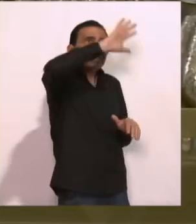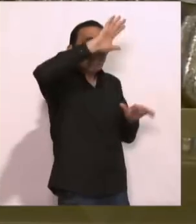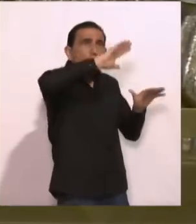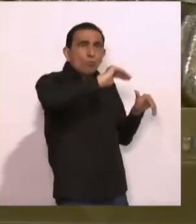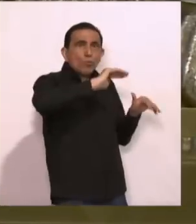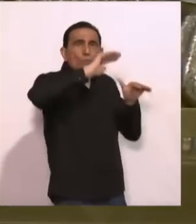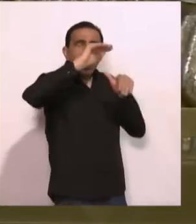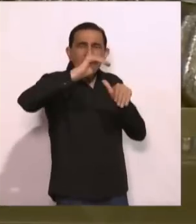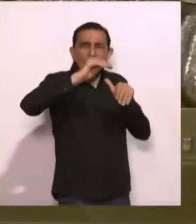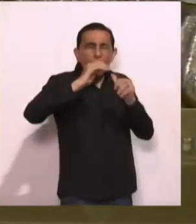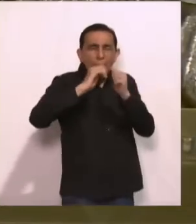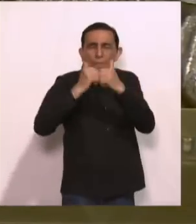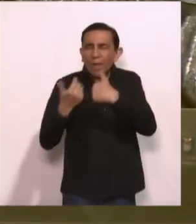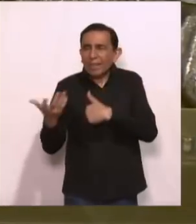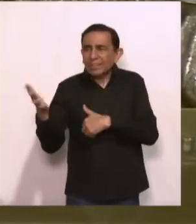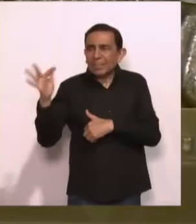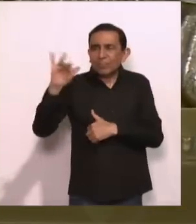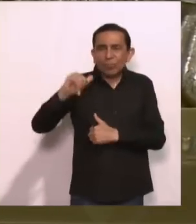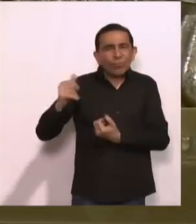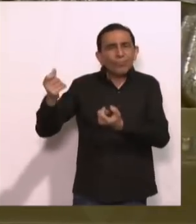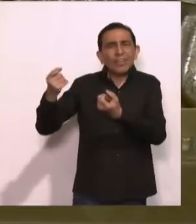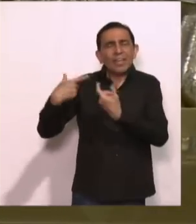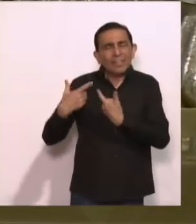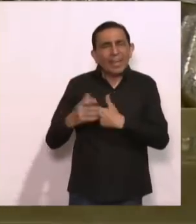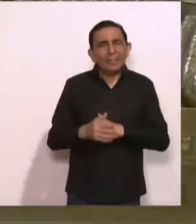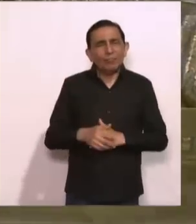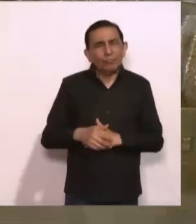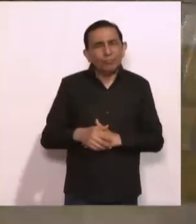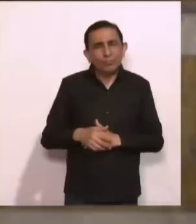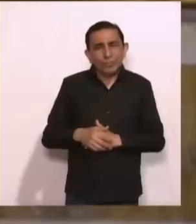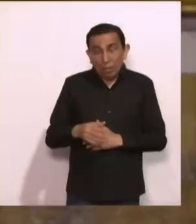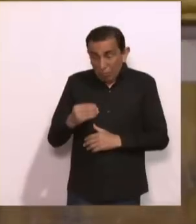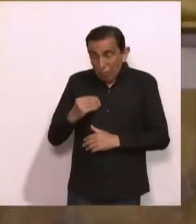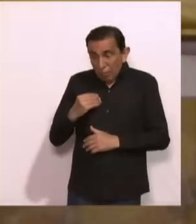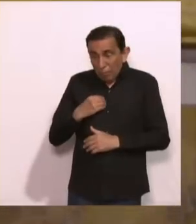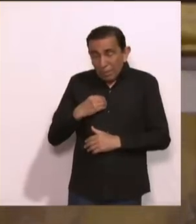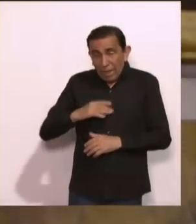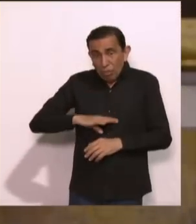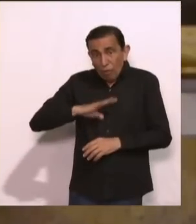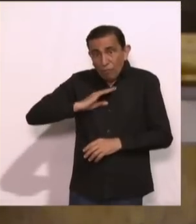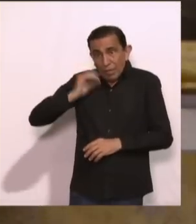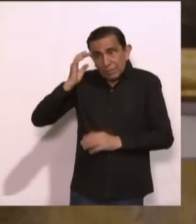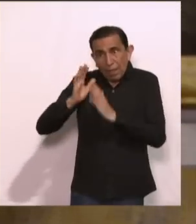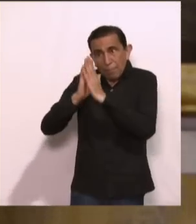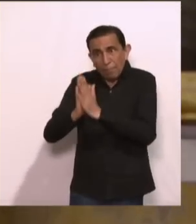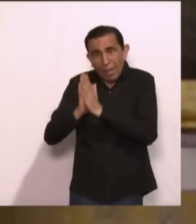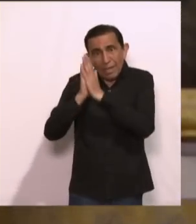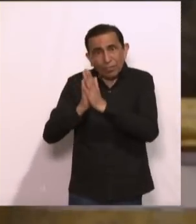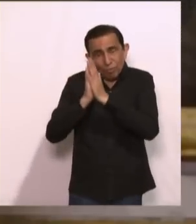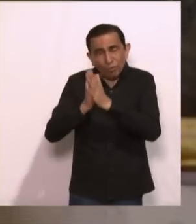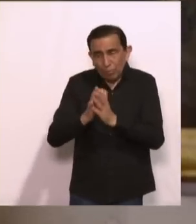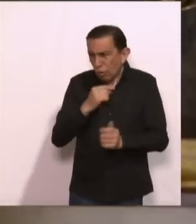cielo. Danos hoy nuestro pan de cada día. Perdona nuestras ofensas, como